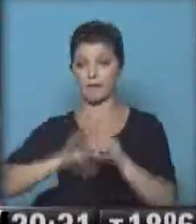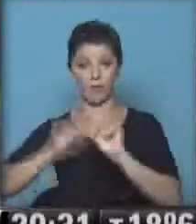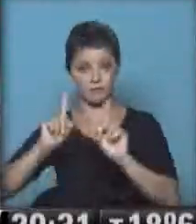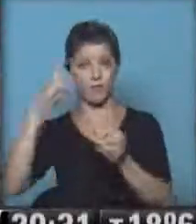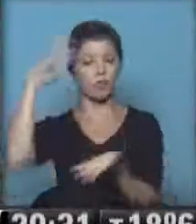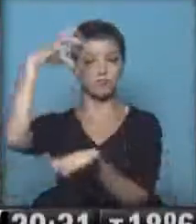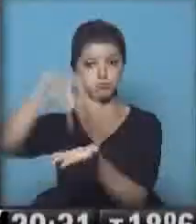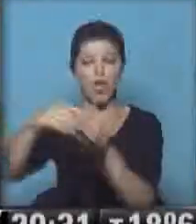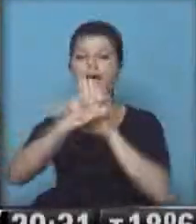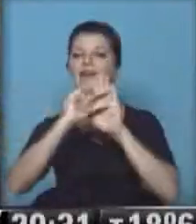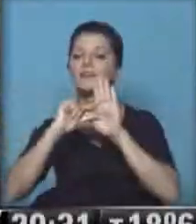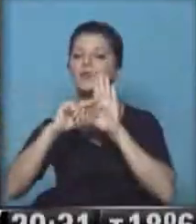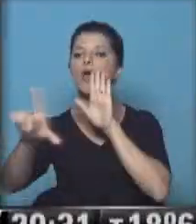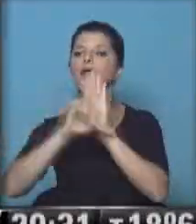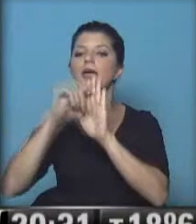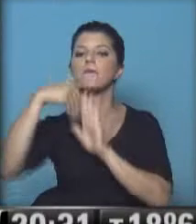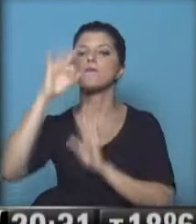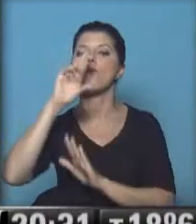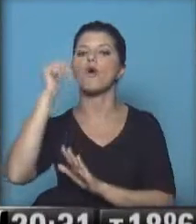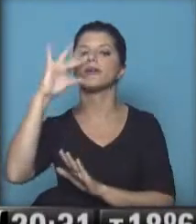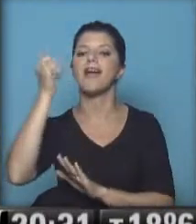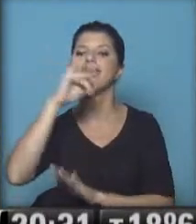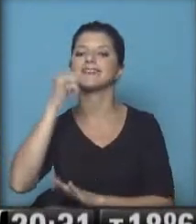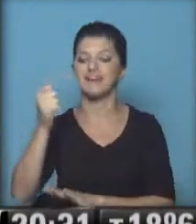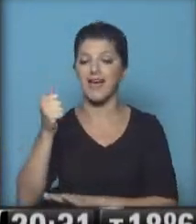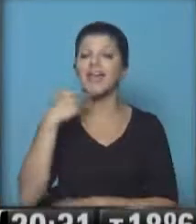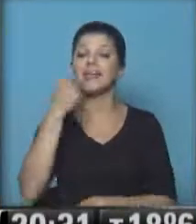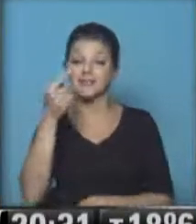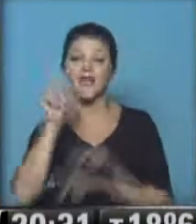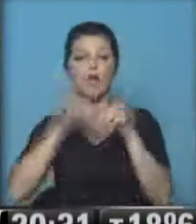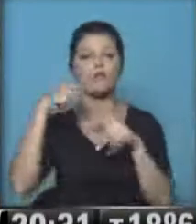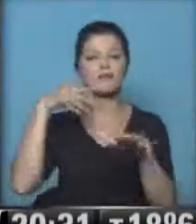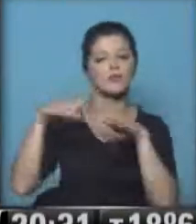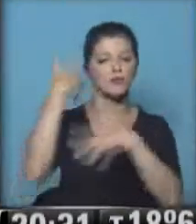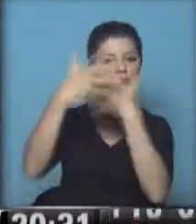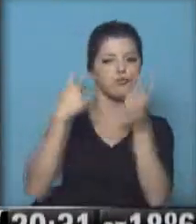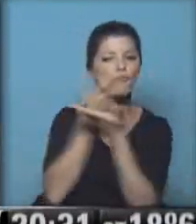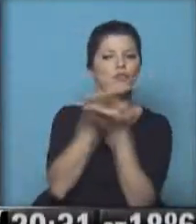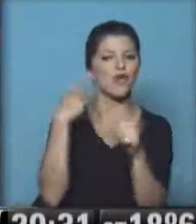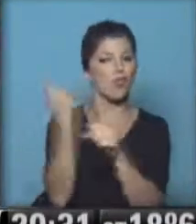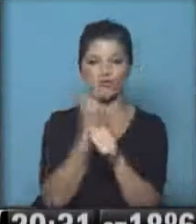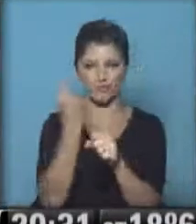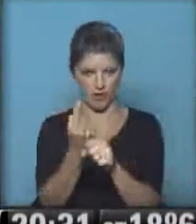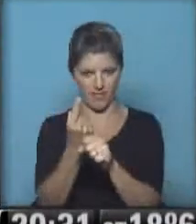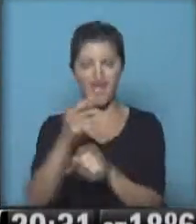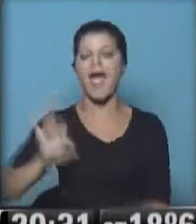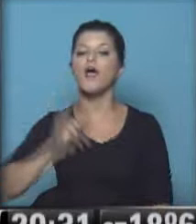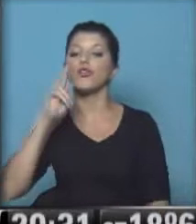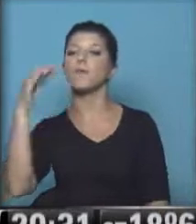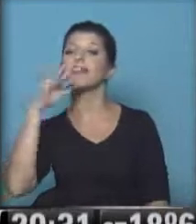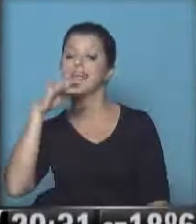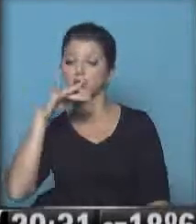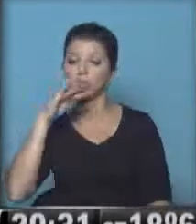un artículo de la llamada Ley Mordaza que prohibía la cobertura de hechos delictivos. En 2014 fueron